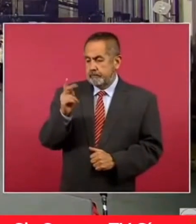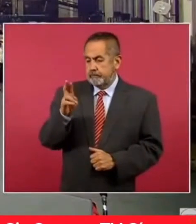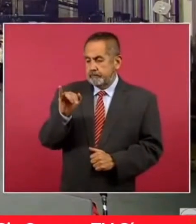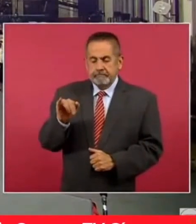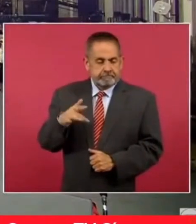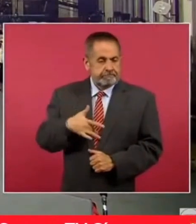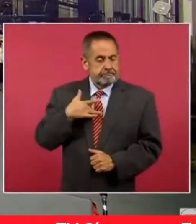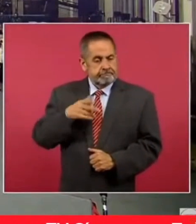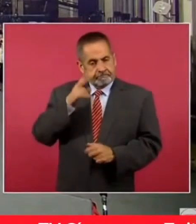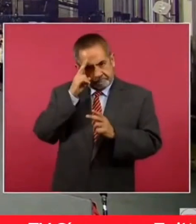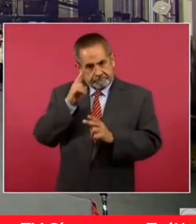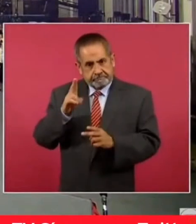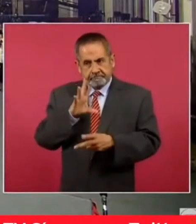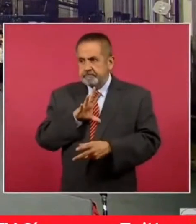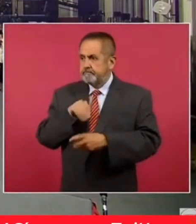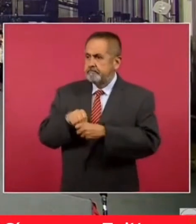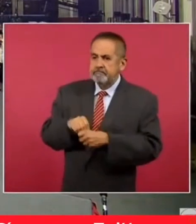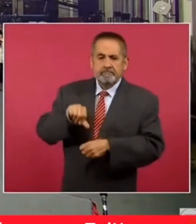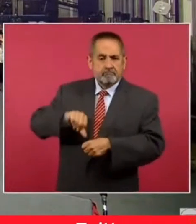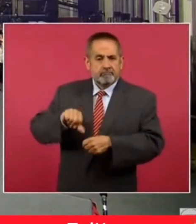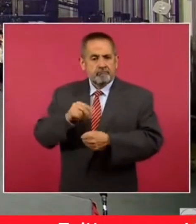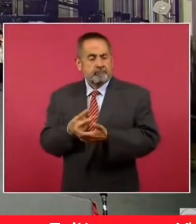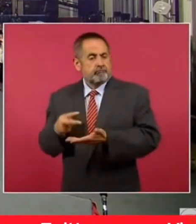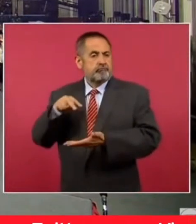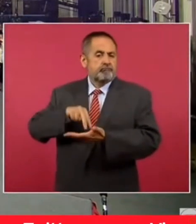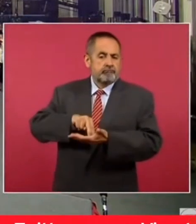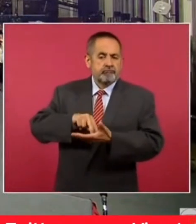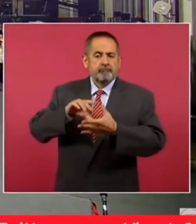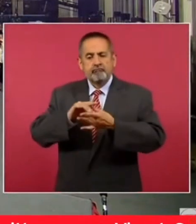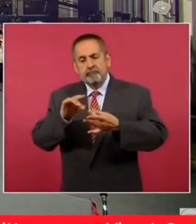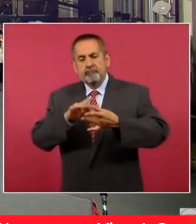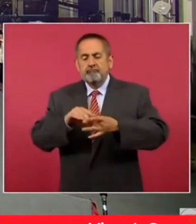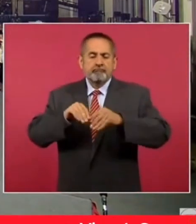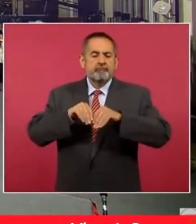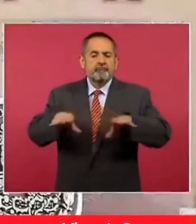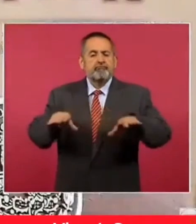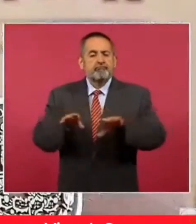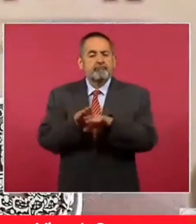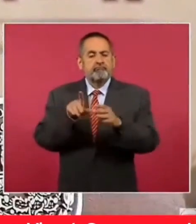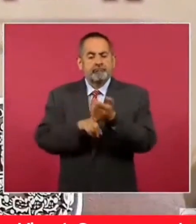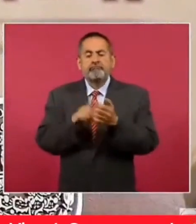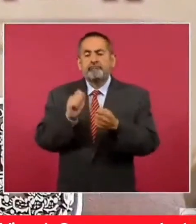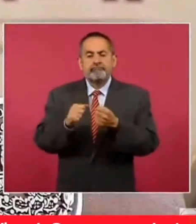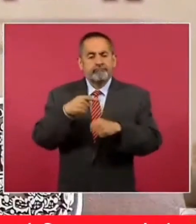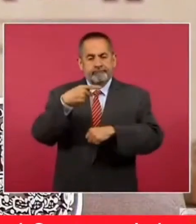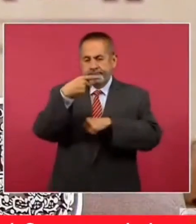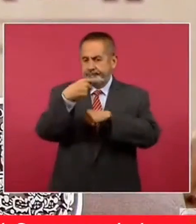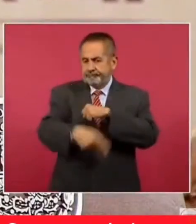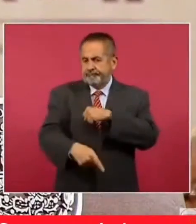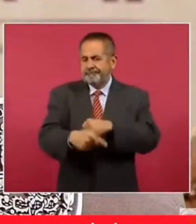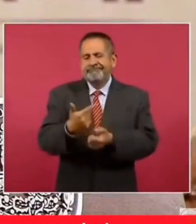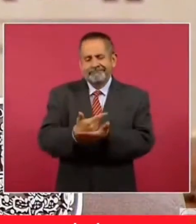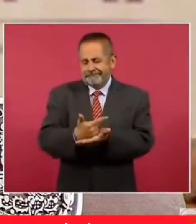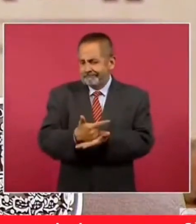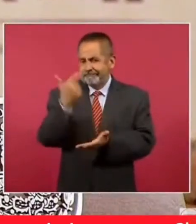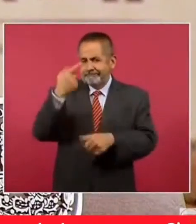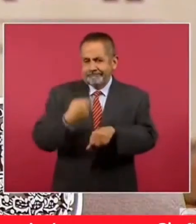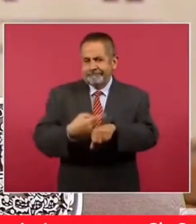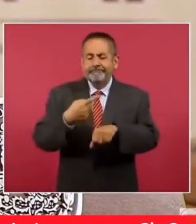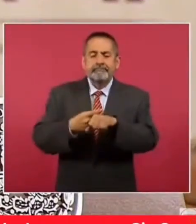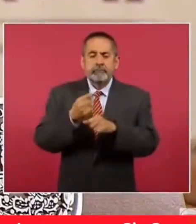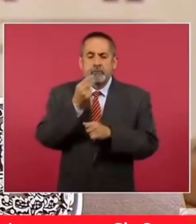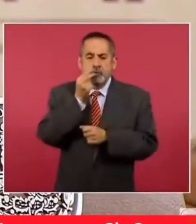hoy y poder sumarnos al importante tema expuesto, que es el alto riesgo a la salud que representan los